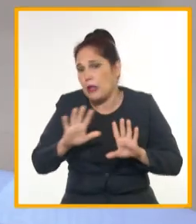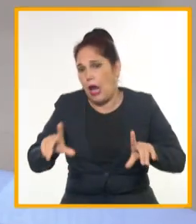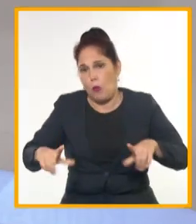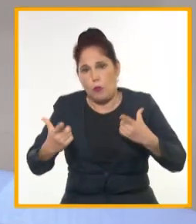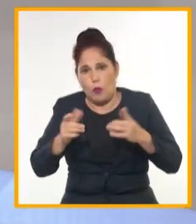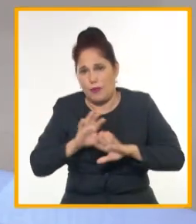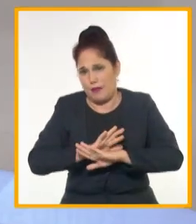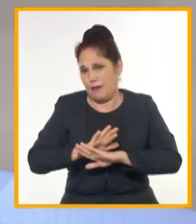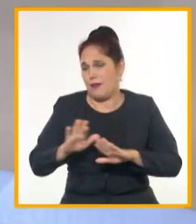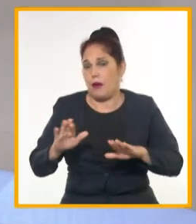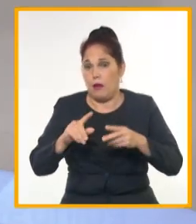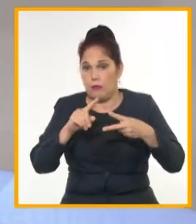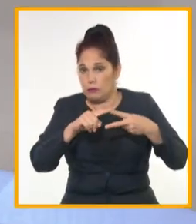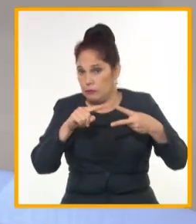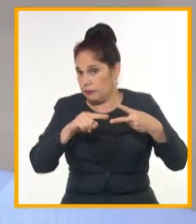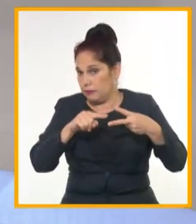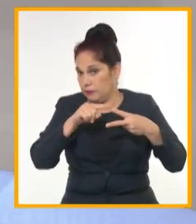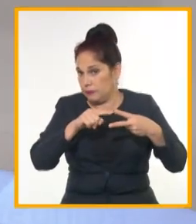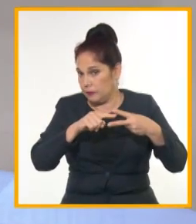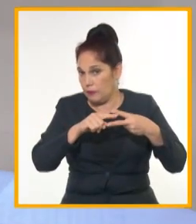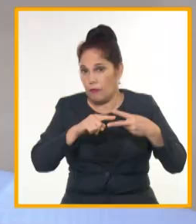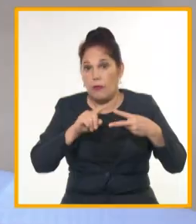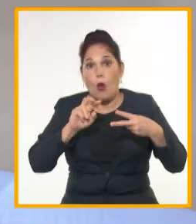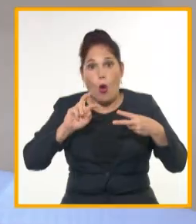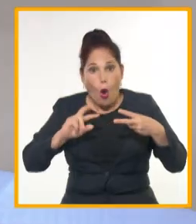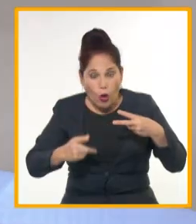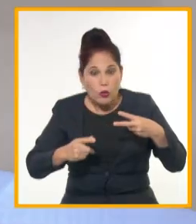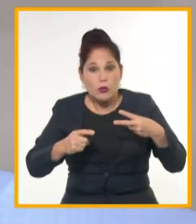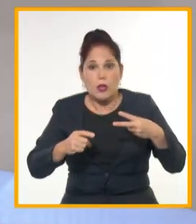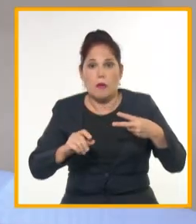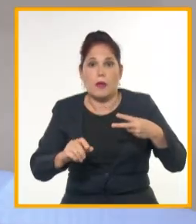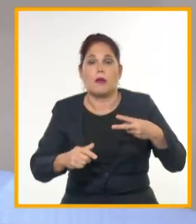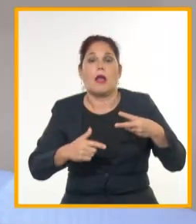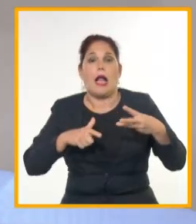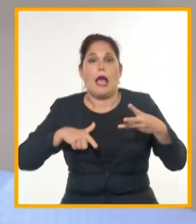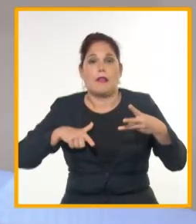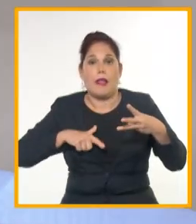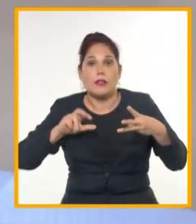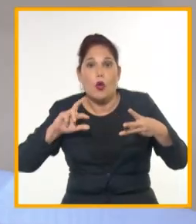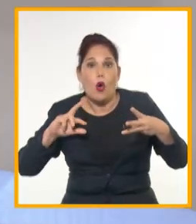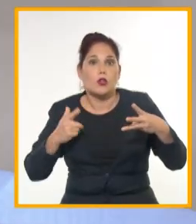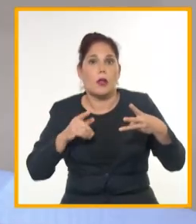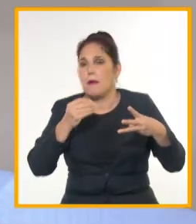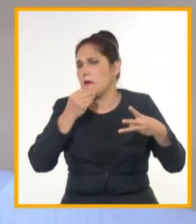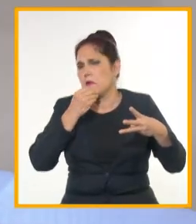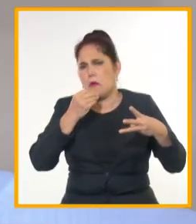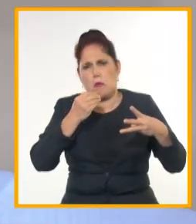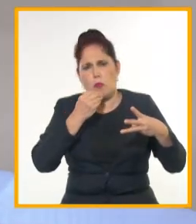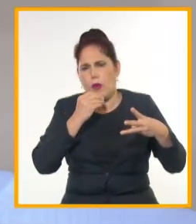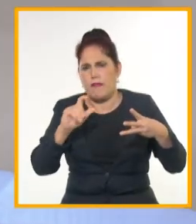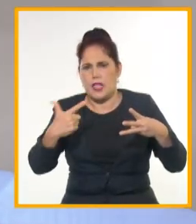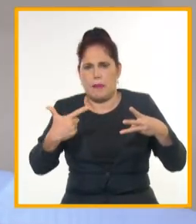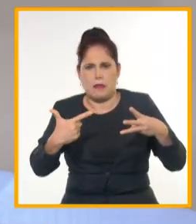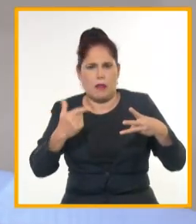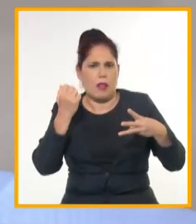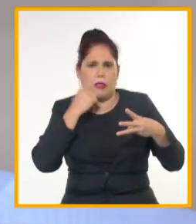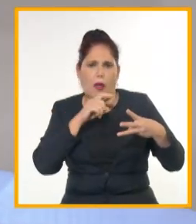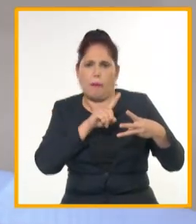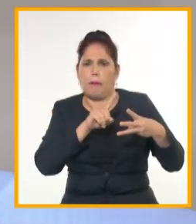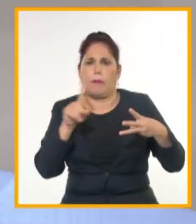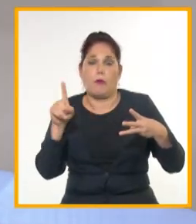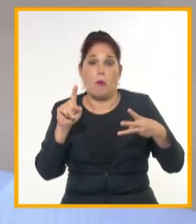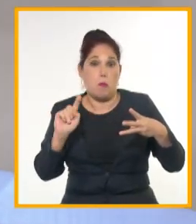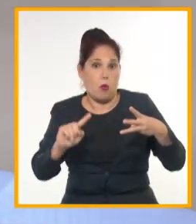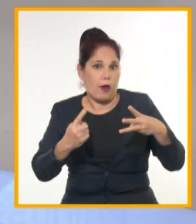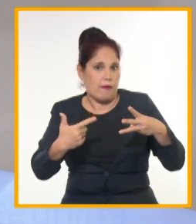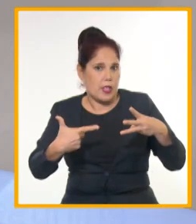términos, sería en el caso de Trump, usted no puede ser candidato y no puede aspirar a vicepresidente, porque el vicepresidente